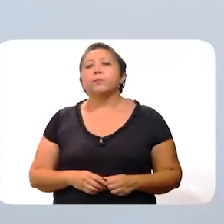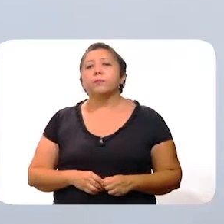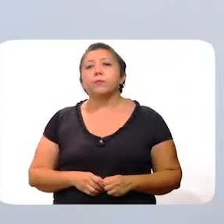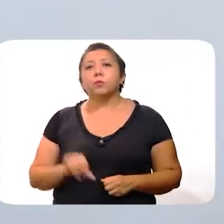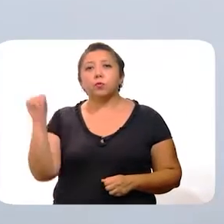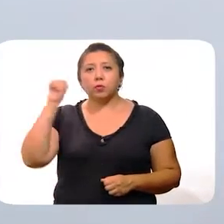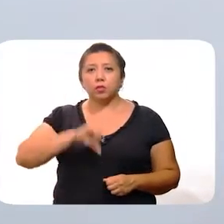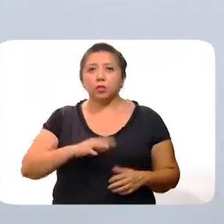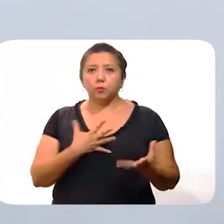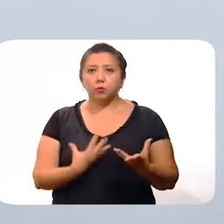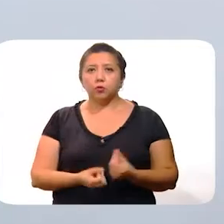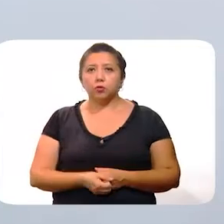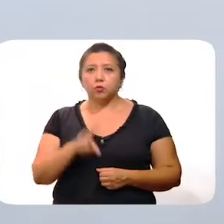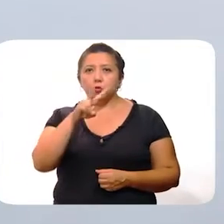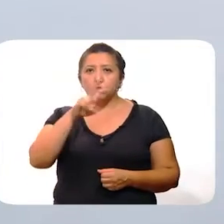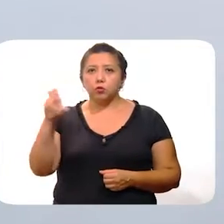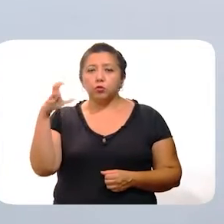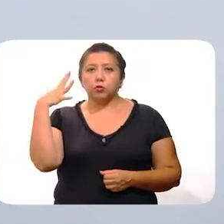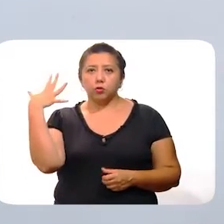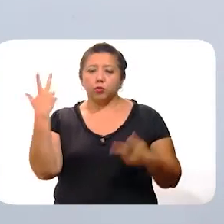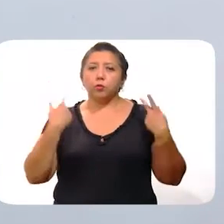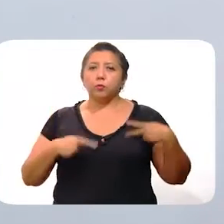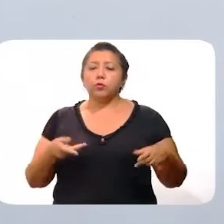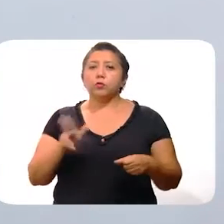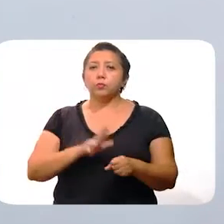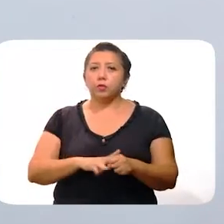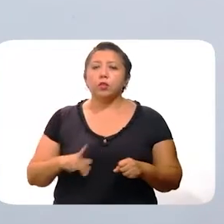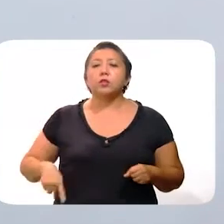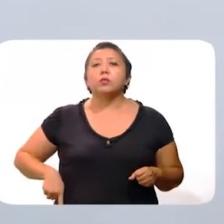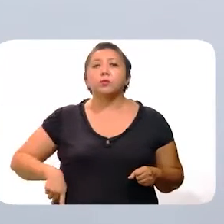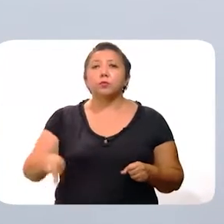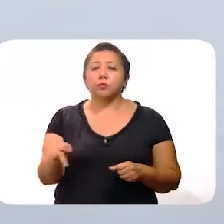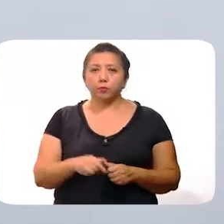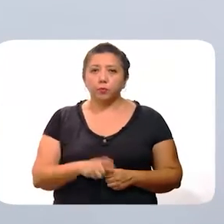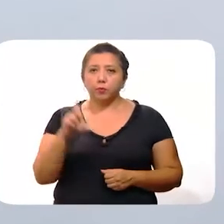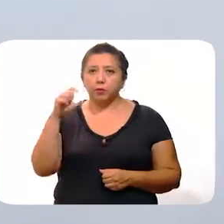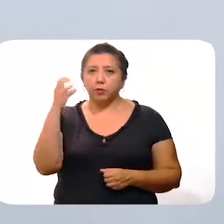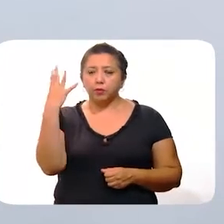diarios. El día de hoy tenemos 205 pacientes en hospitales públicos,